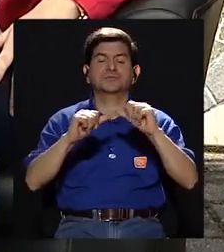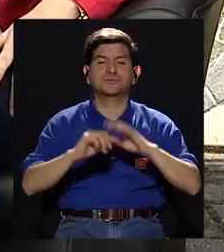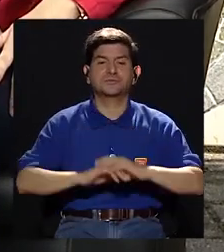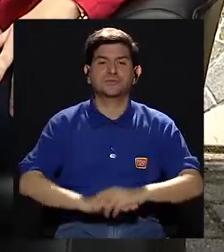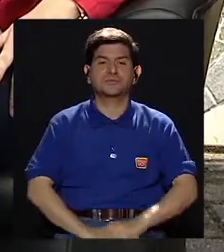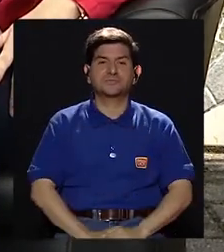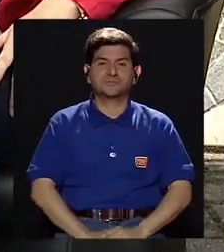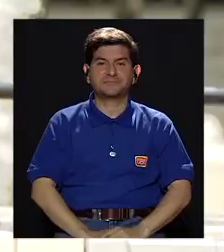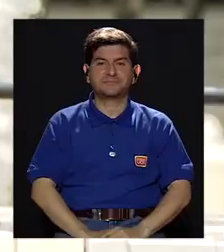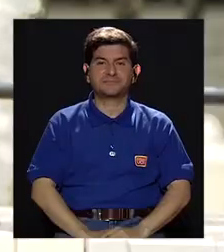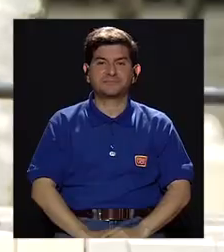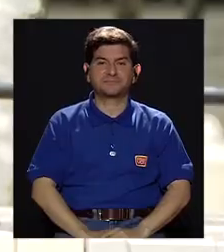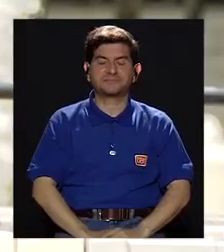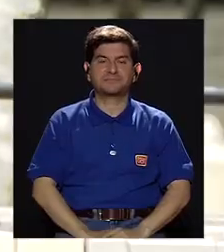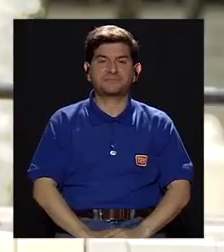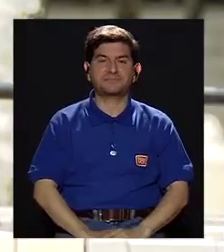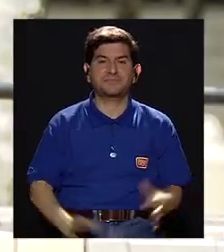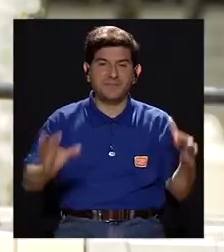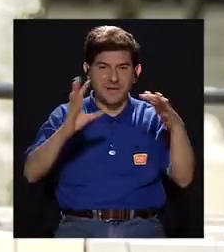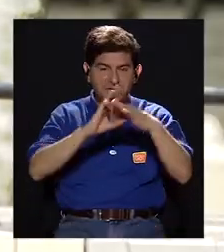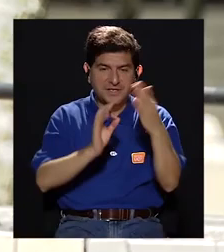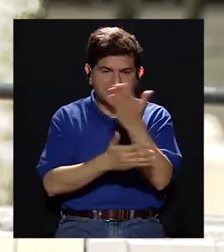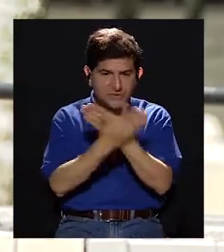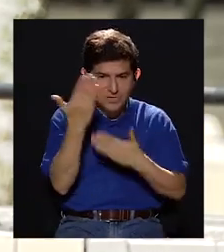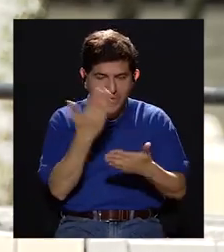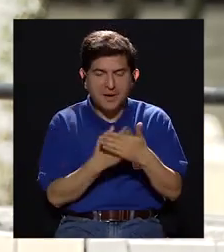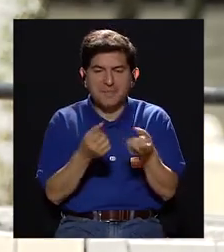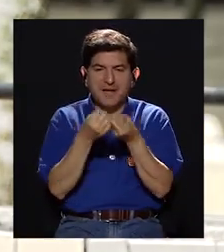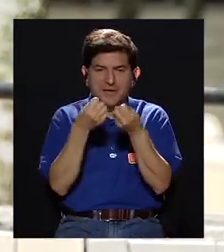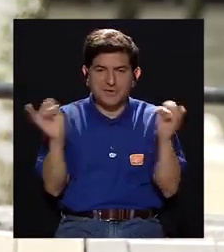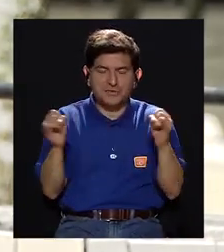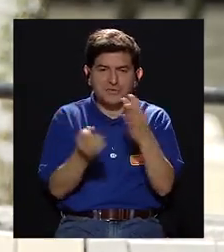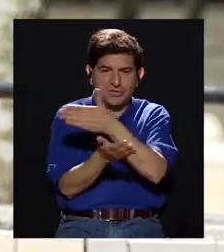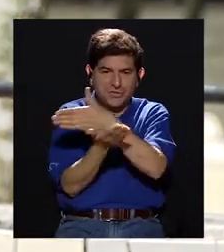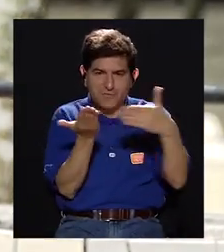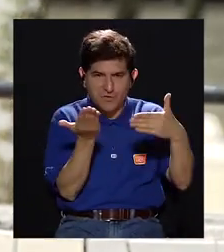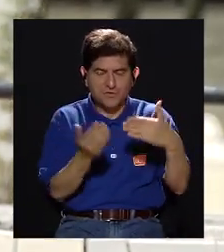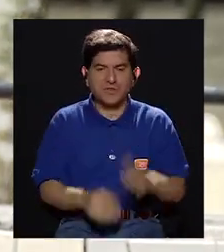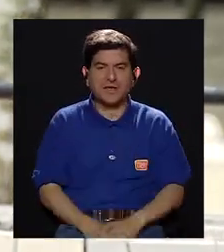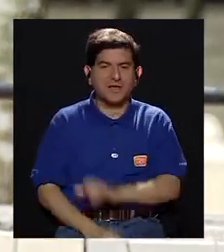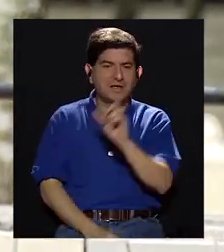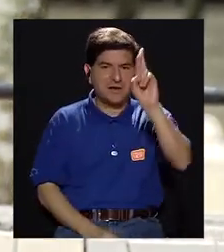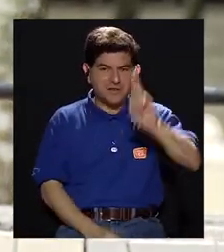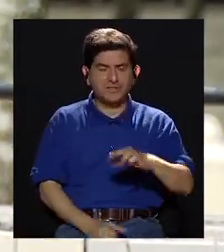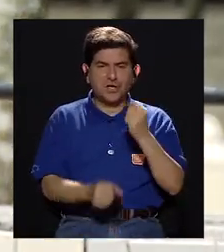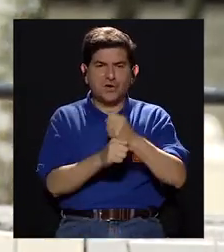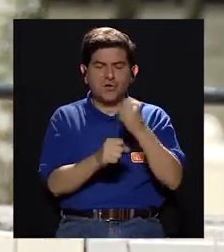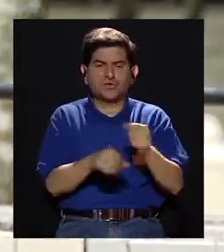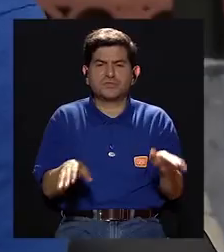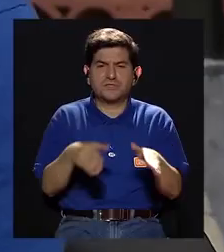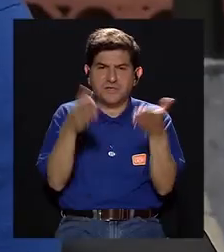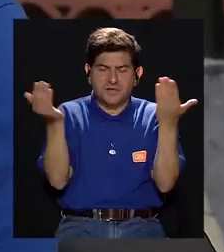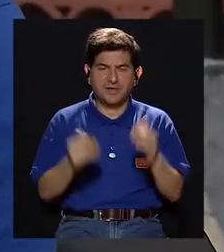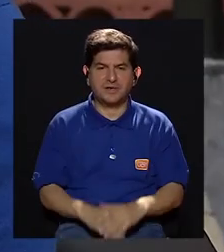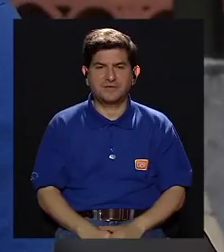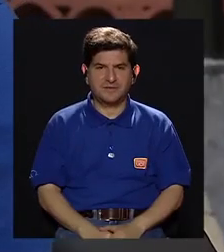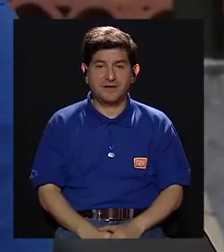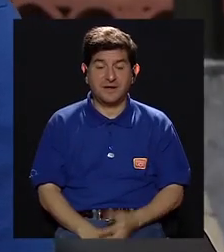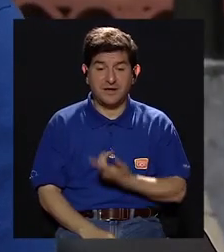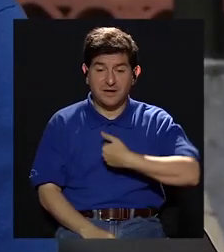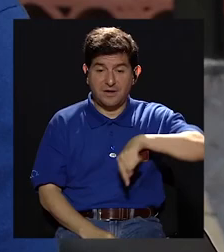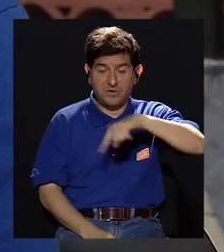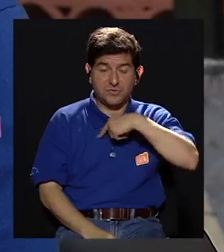constante. Bueno, y en relación a Manos Sin Fronteras, ¿cómo está trabajando en Costa Rica? Bueno, nosotros